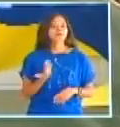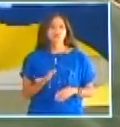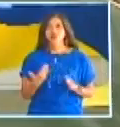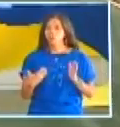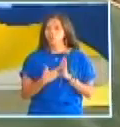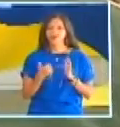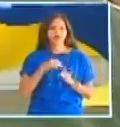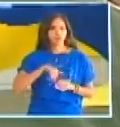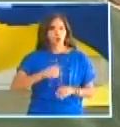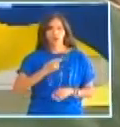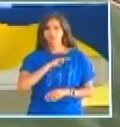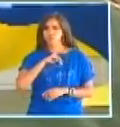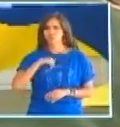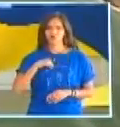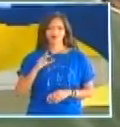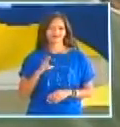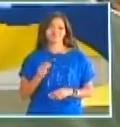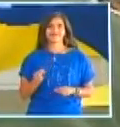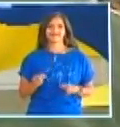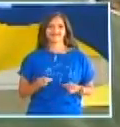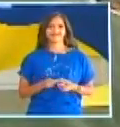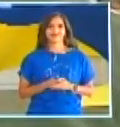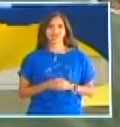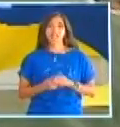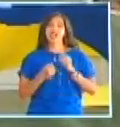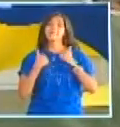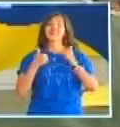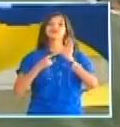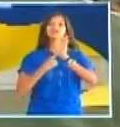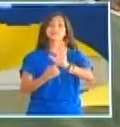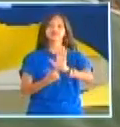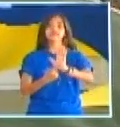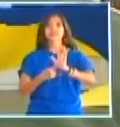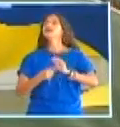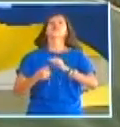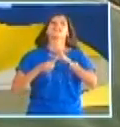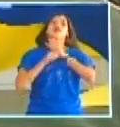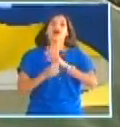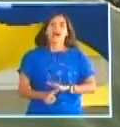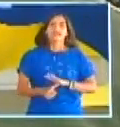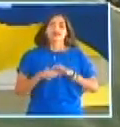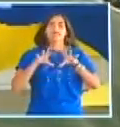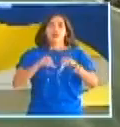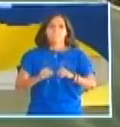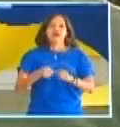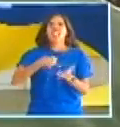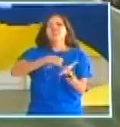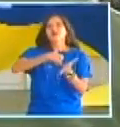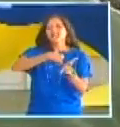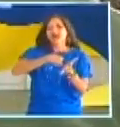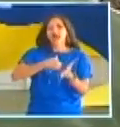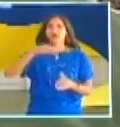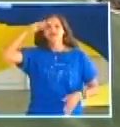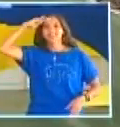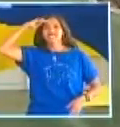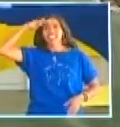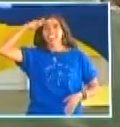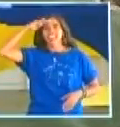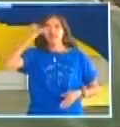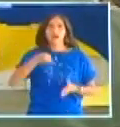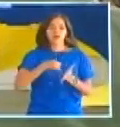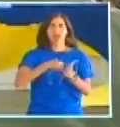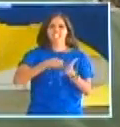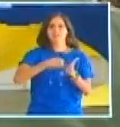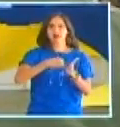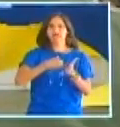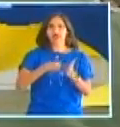con nosotros. La mayor demostración del fracaso del imperialismo para debilitar la Fuerza Armada, para debilitar